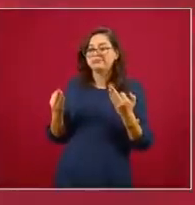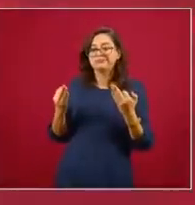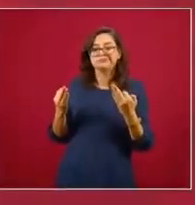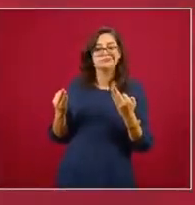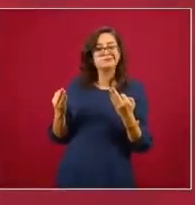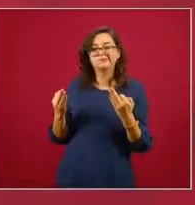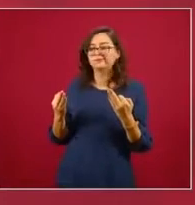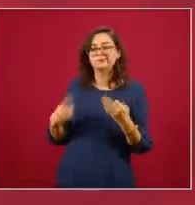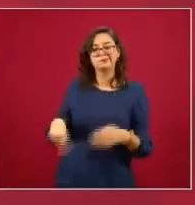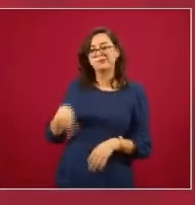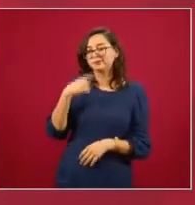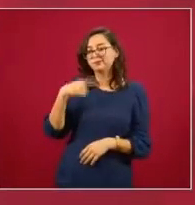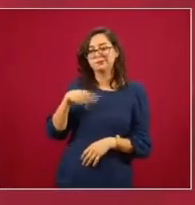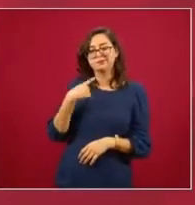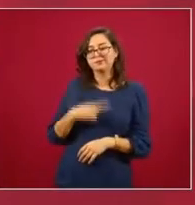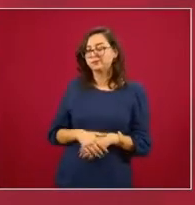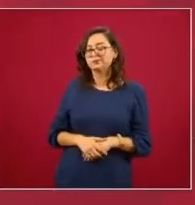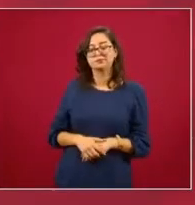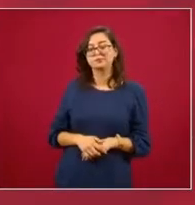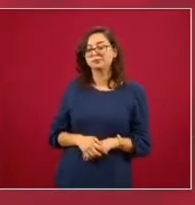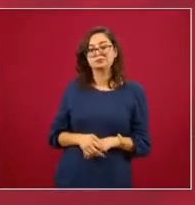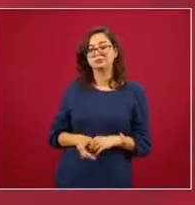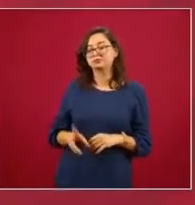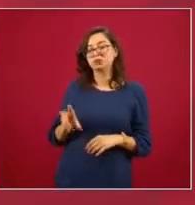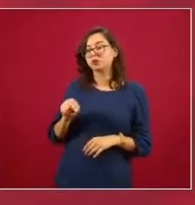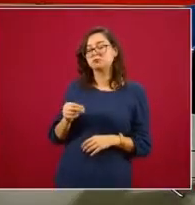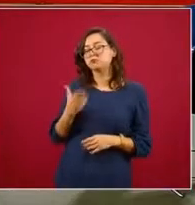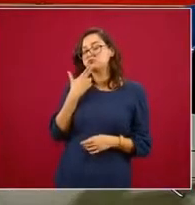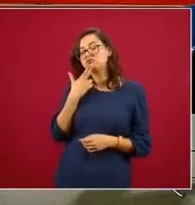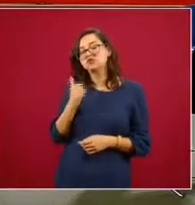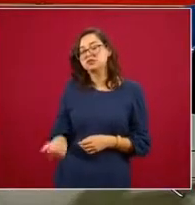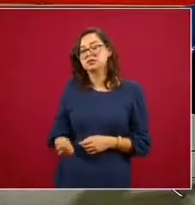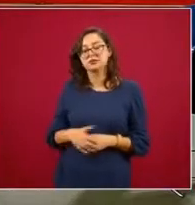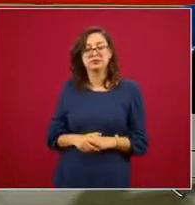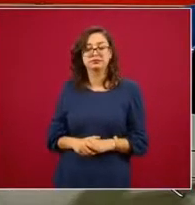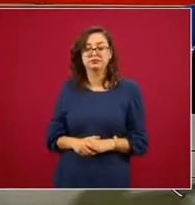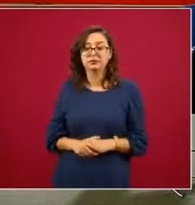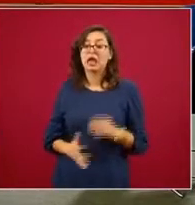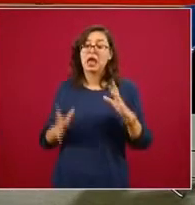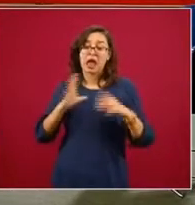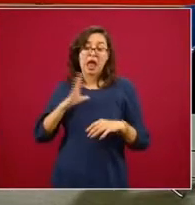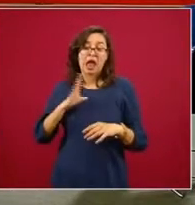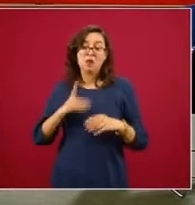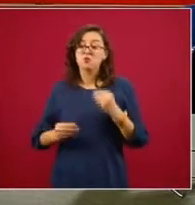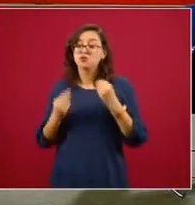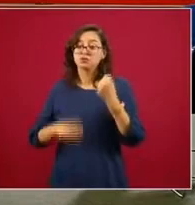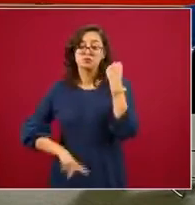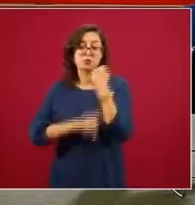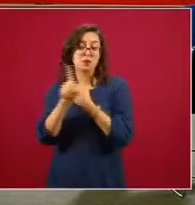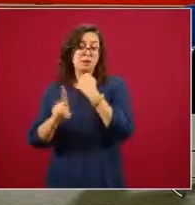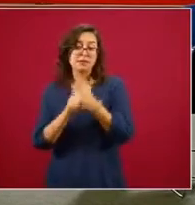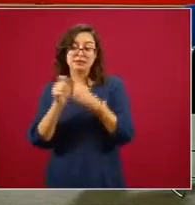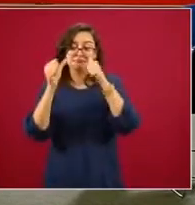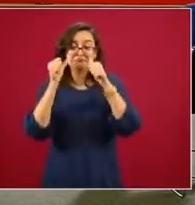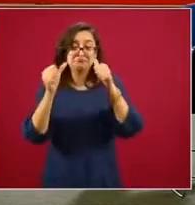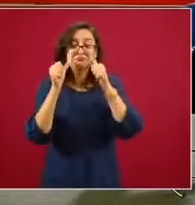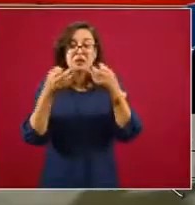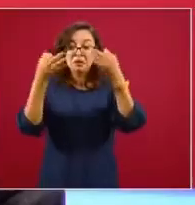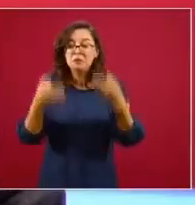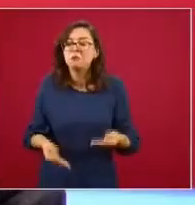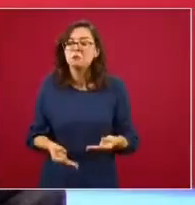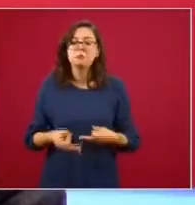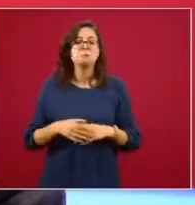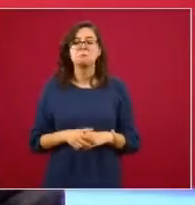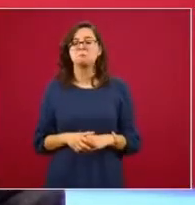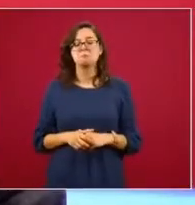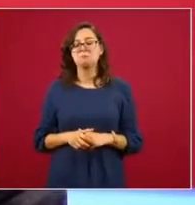no se logró un estímulo sustantivo a la calidad. Tenemos enormes problemas de calidad de la atención y tampoco se